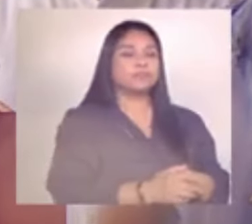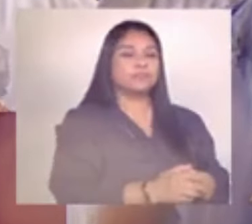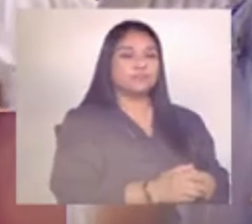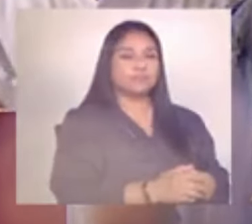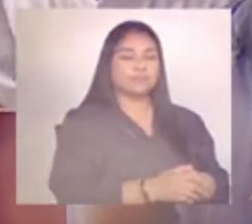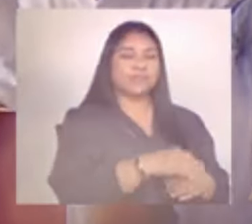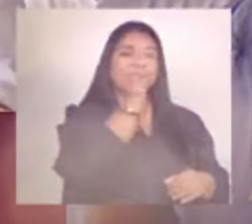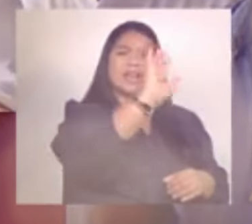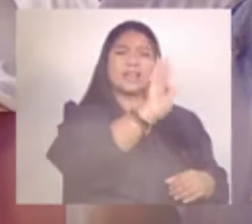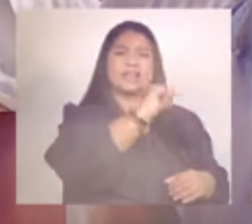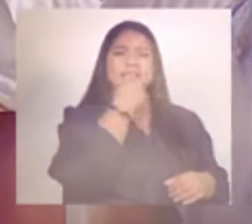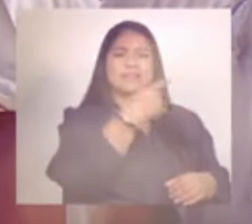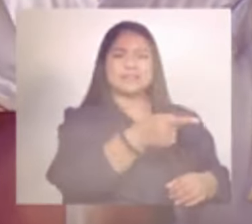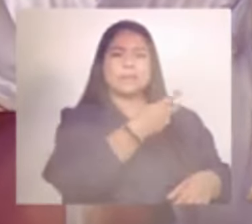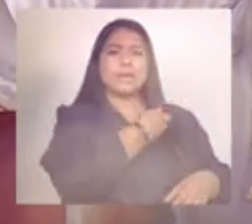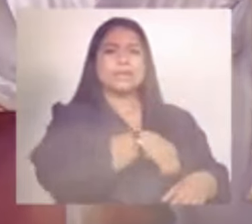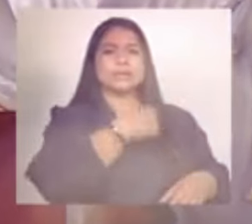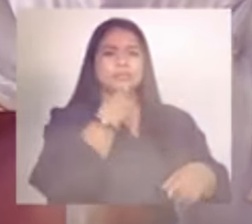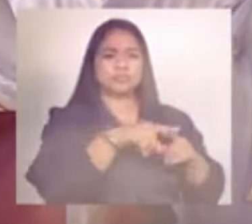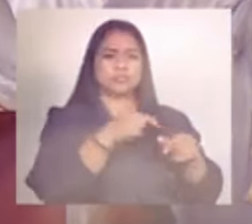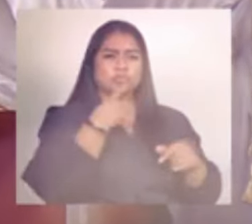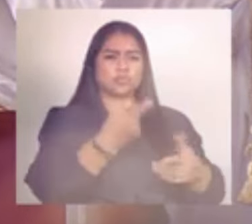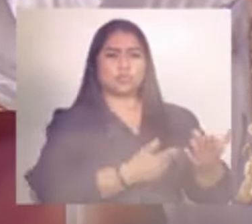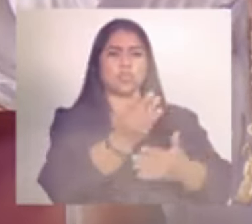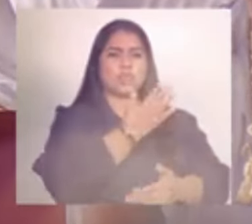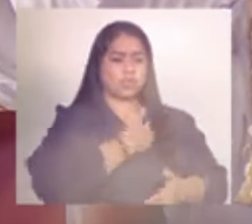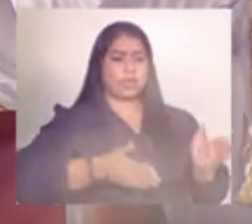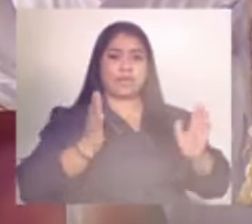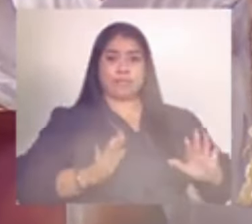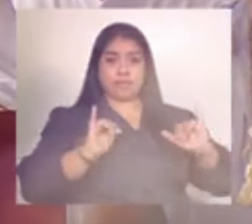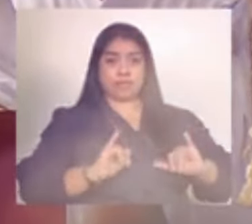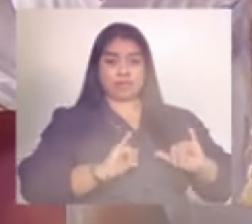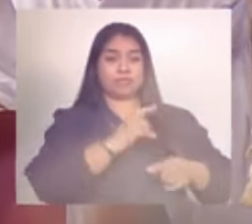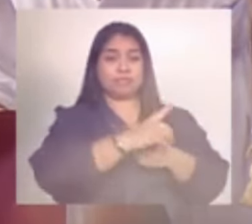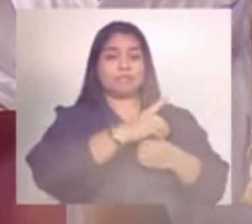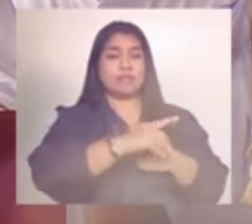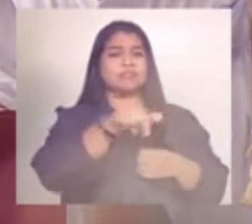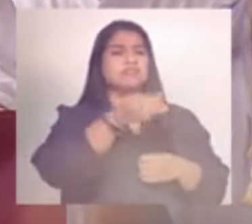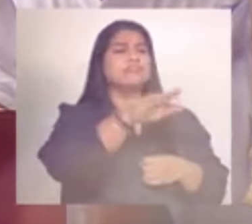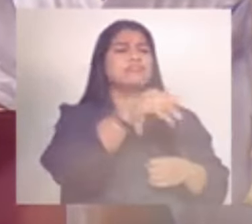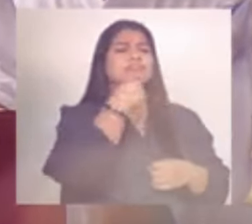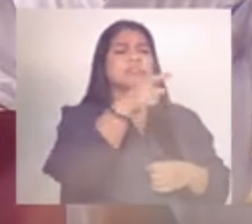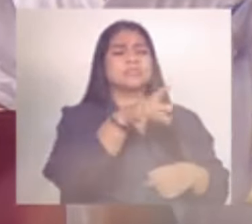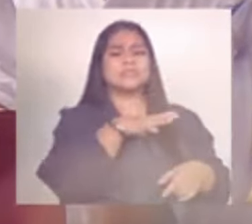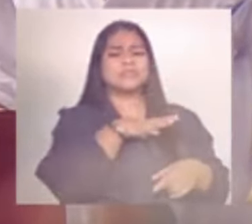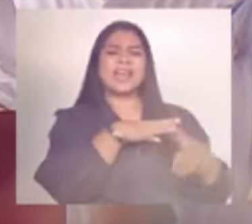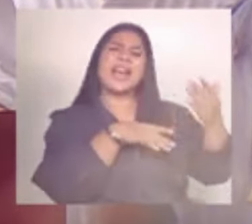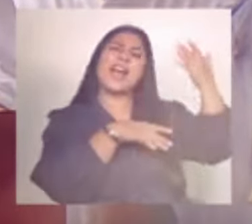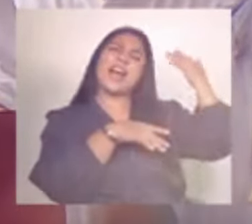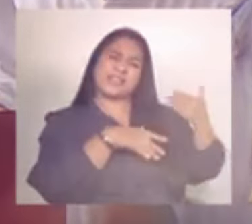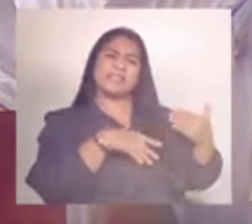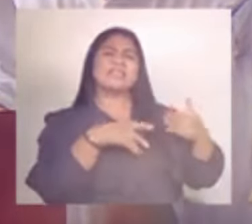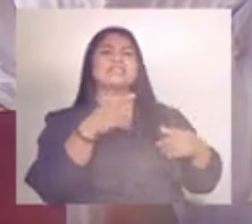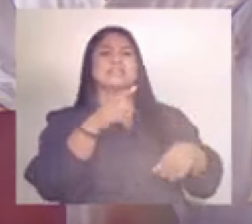Señor presidente, se ha nombrado pues, recientemente a la nueva gobernadora acá en el departamento. Existe un antecedente en el tiempo de Amy Morales donde se